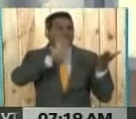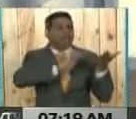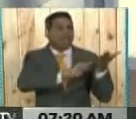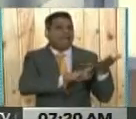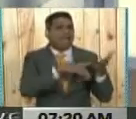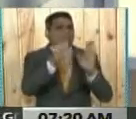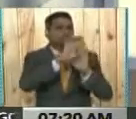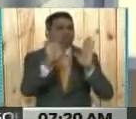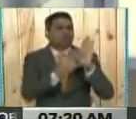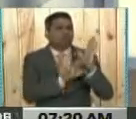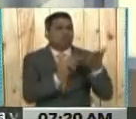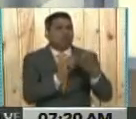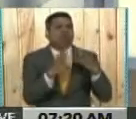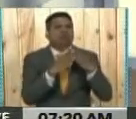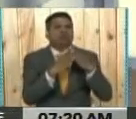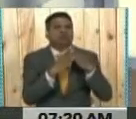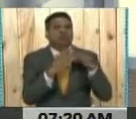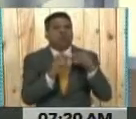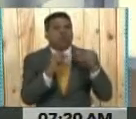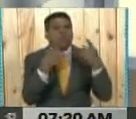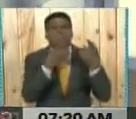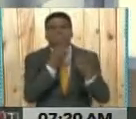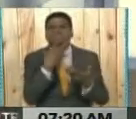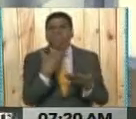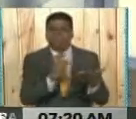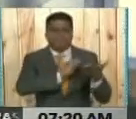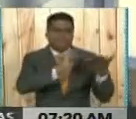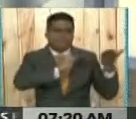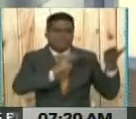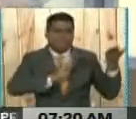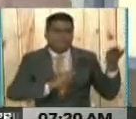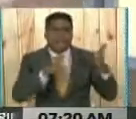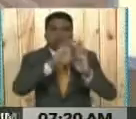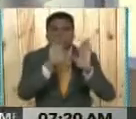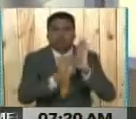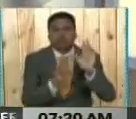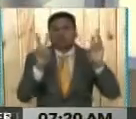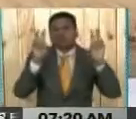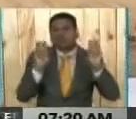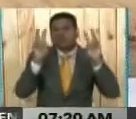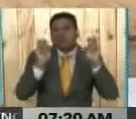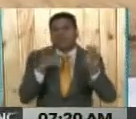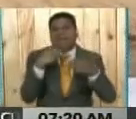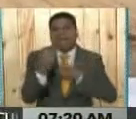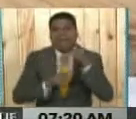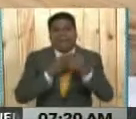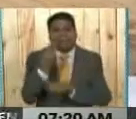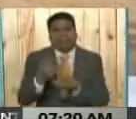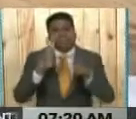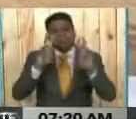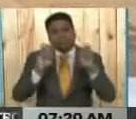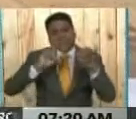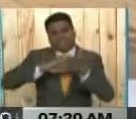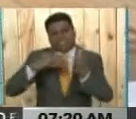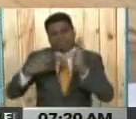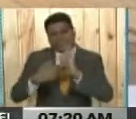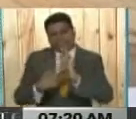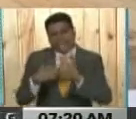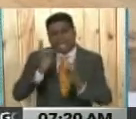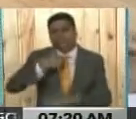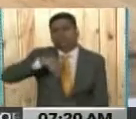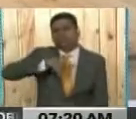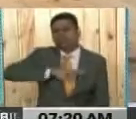preceptos éticos y estéticos de nuestra nación. Y allí empieza a reelaborarse un concepto del nosotros, de